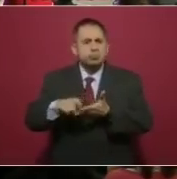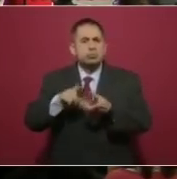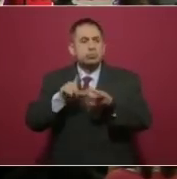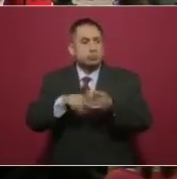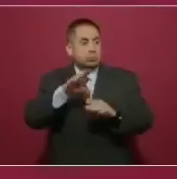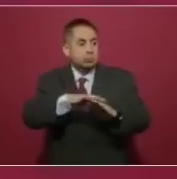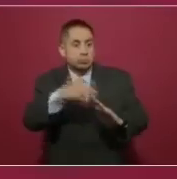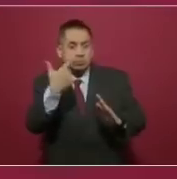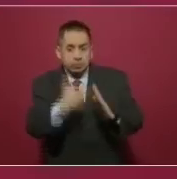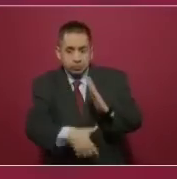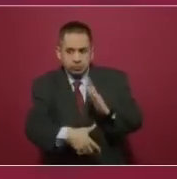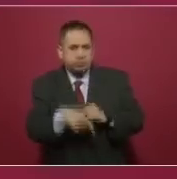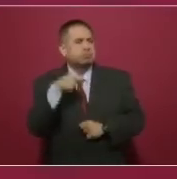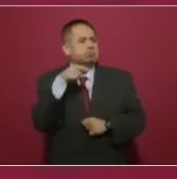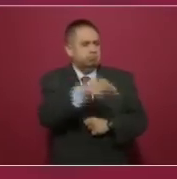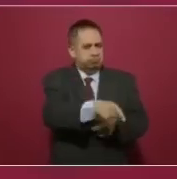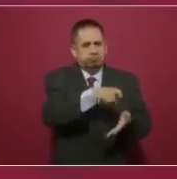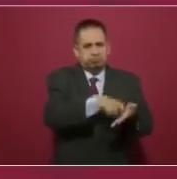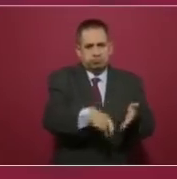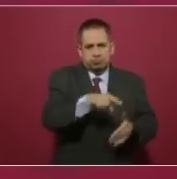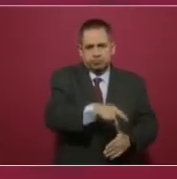más barata.